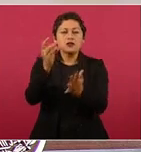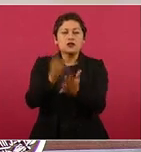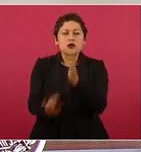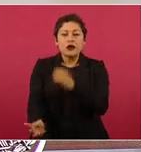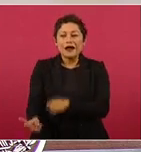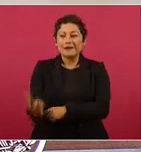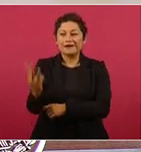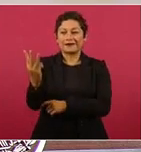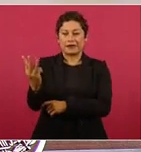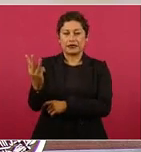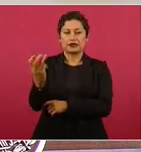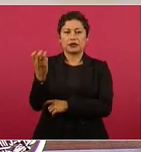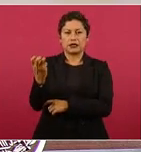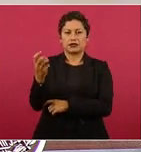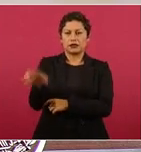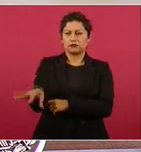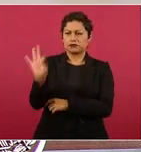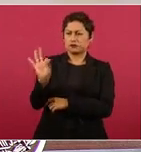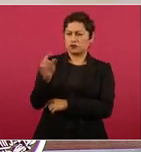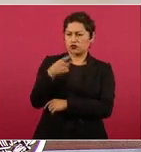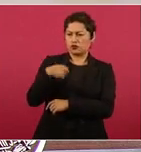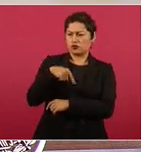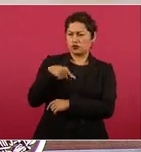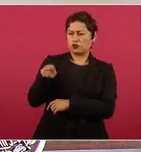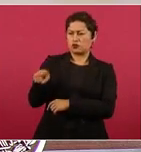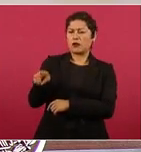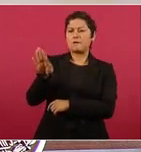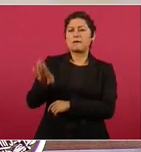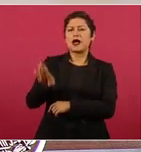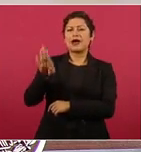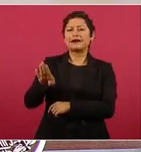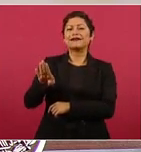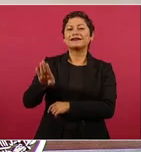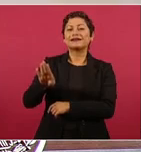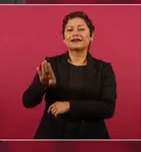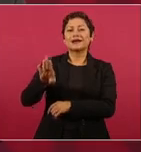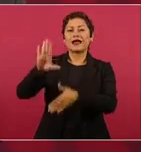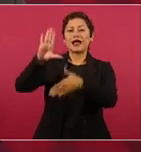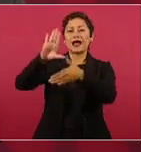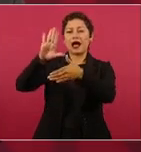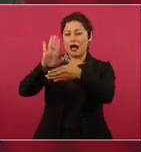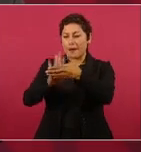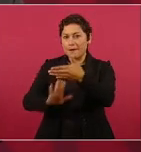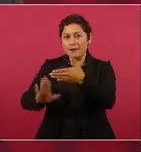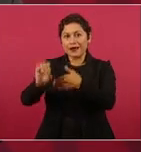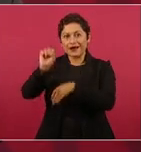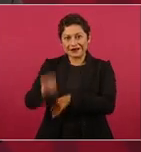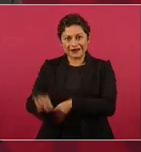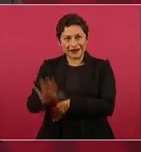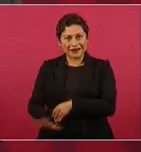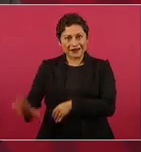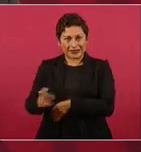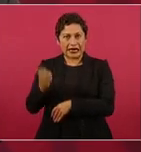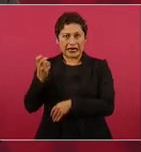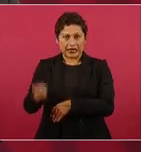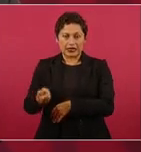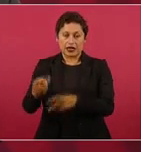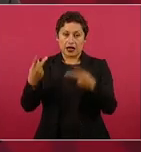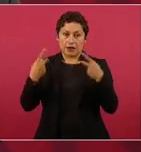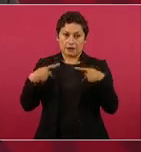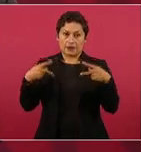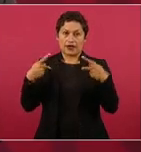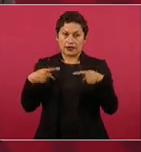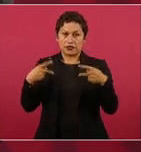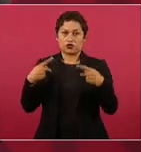llamamos los intrusos, pero que son de Sudamérica. El coleccionista incluso anotó en